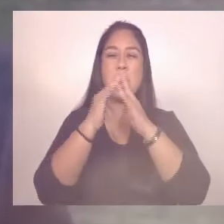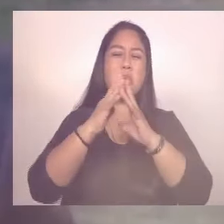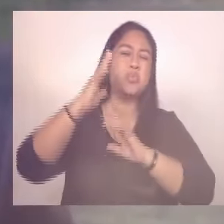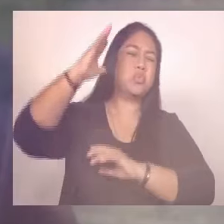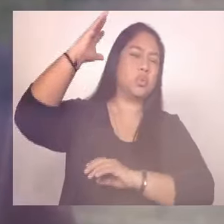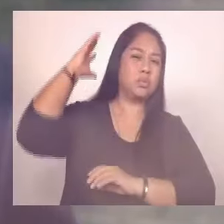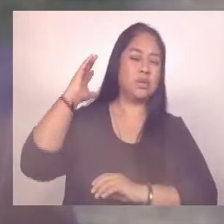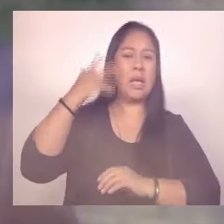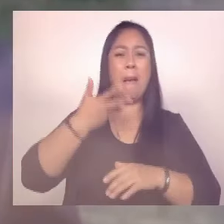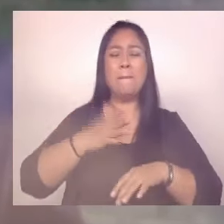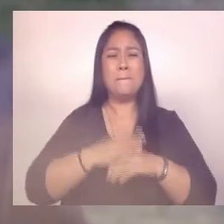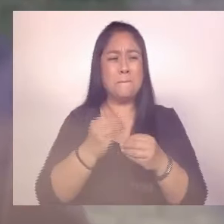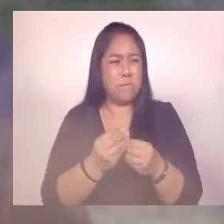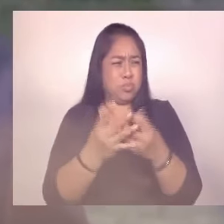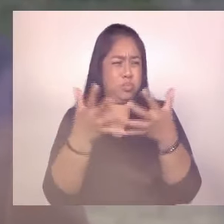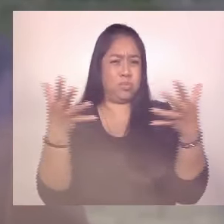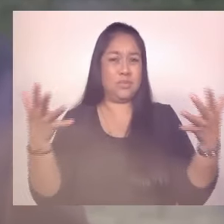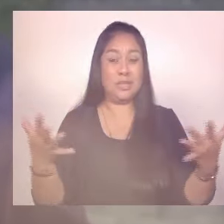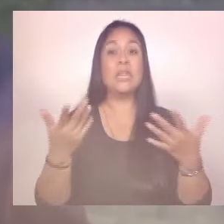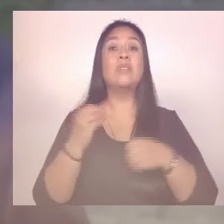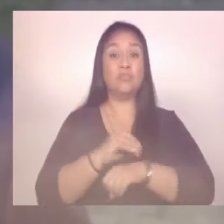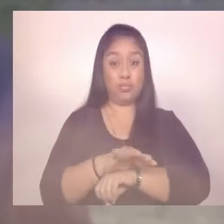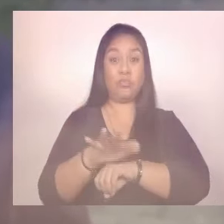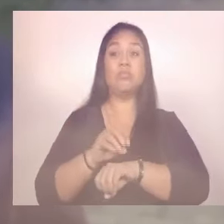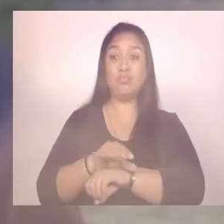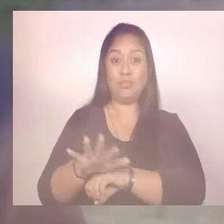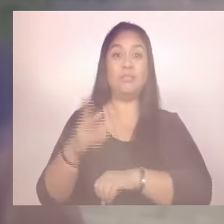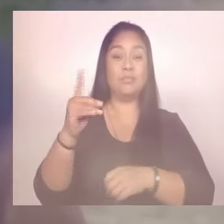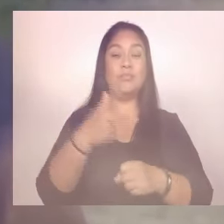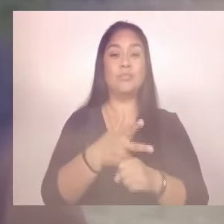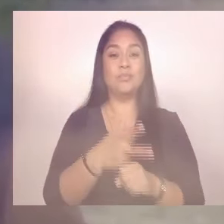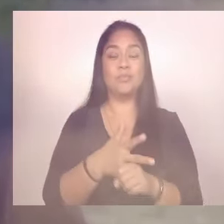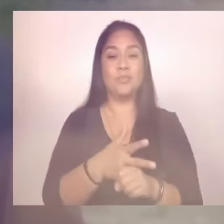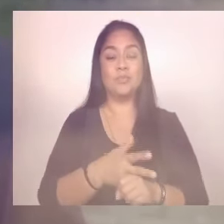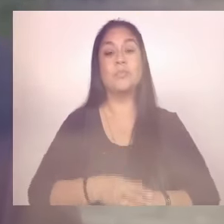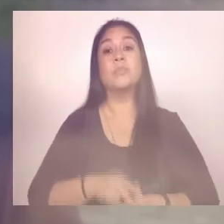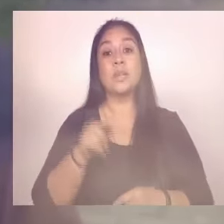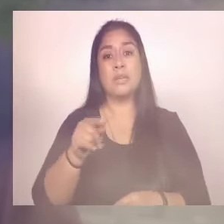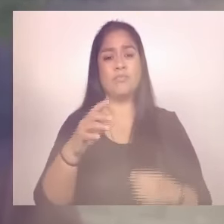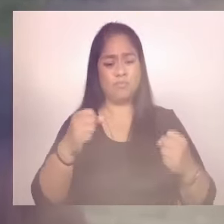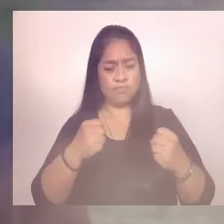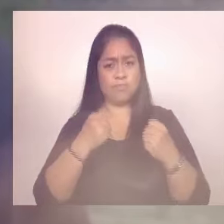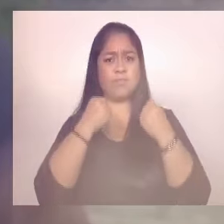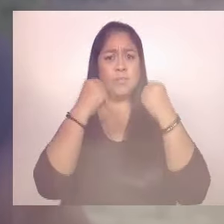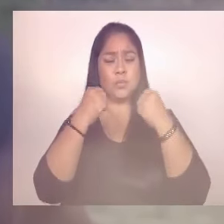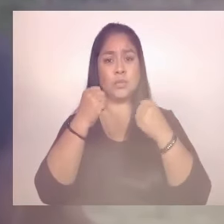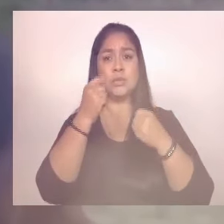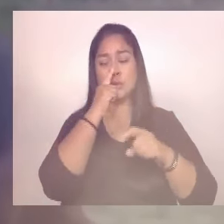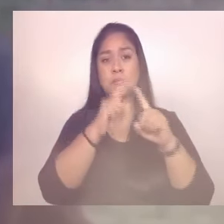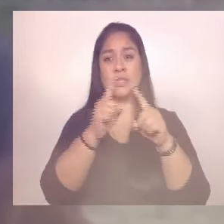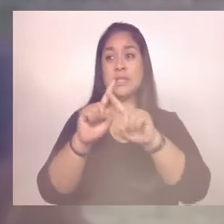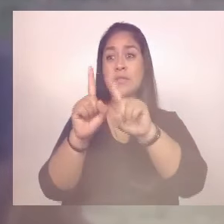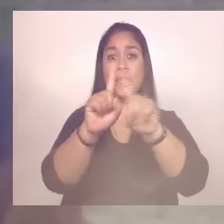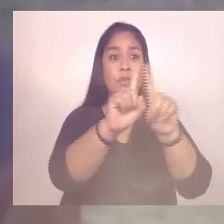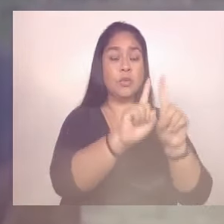comunidades ancestrales más numerosas e influyentes de Guatemala. Su fuerza y la de